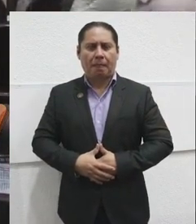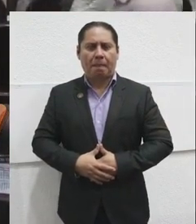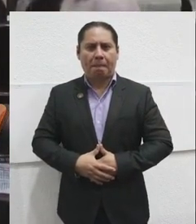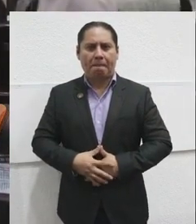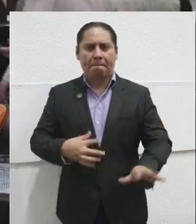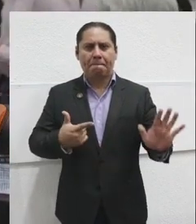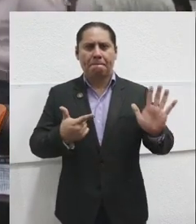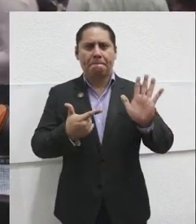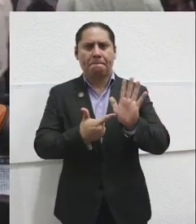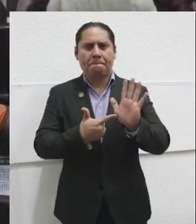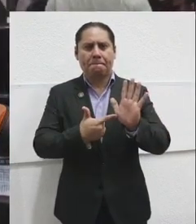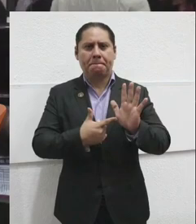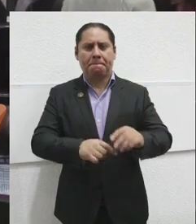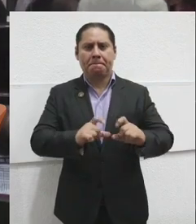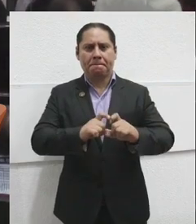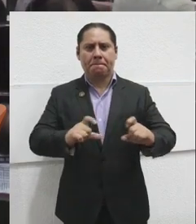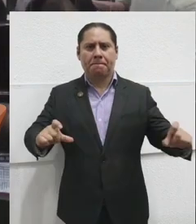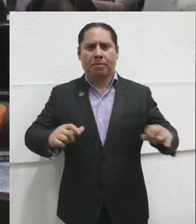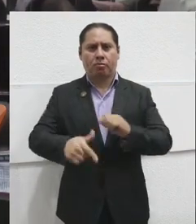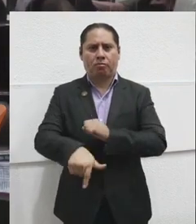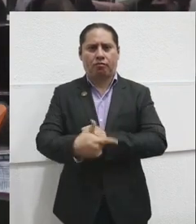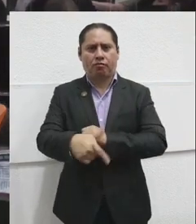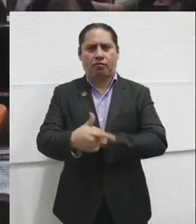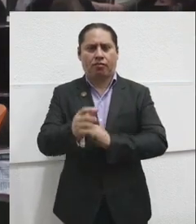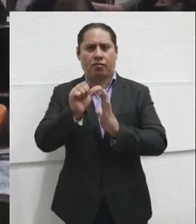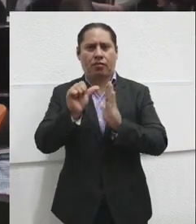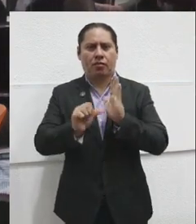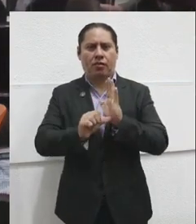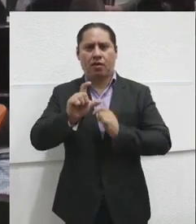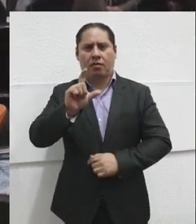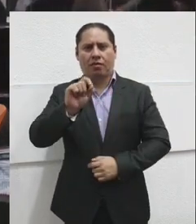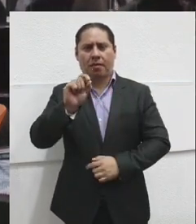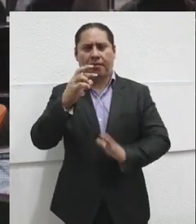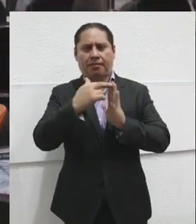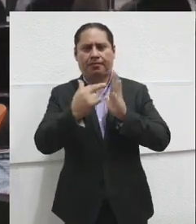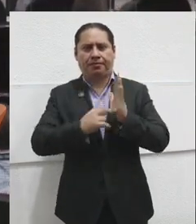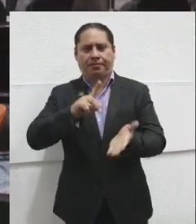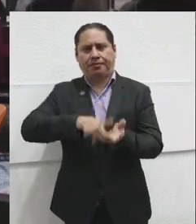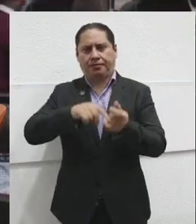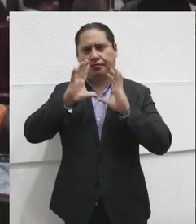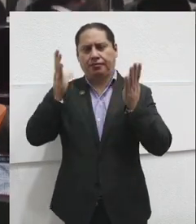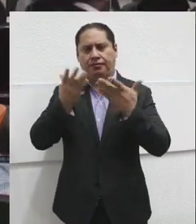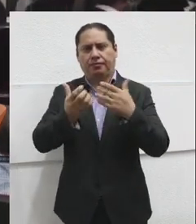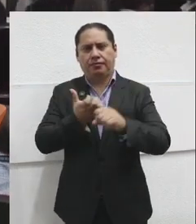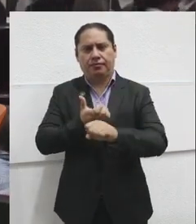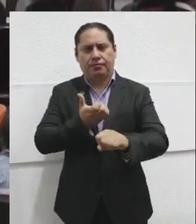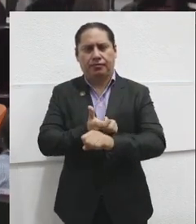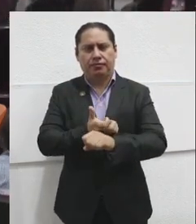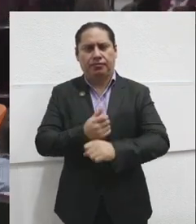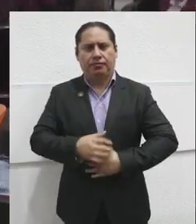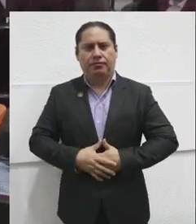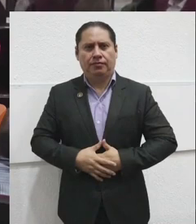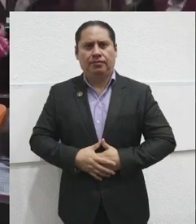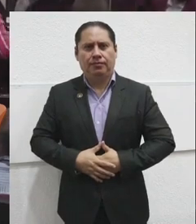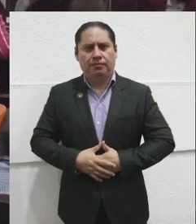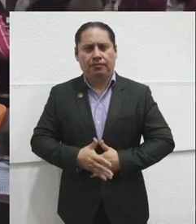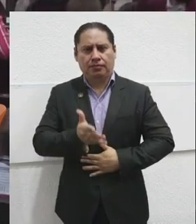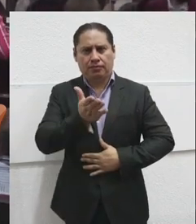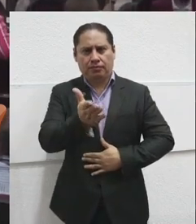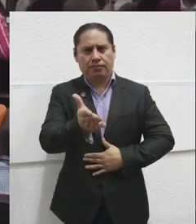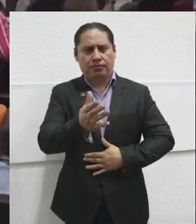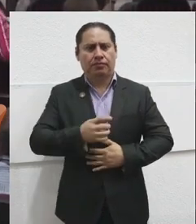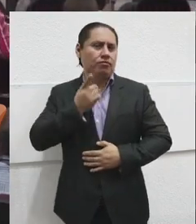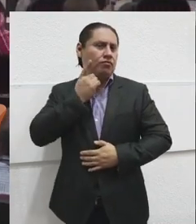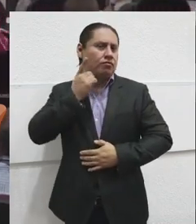Con fundamento en lo dispuesto en la fracción 12ª del artículo 20 del reglamento interior de este poder legislativo, solicito